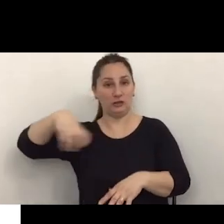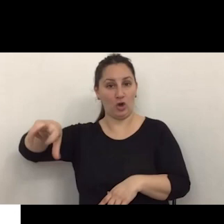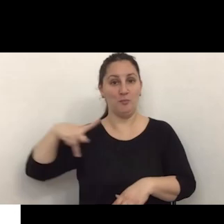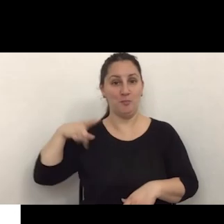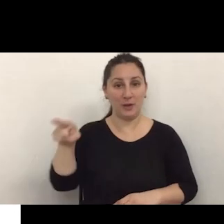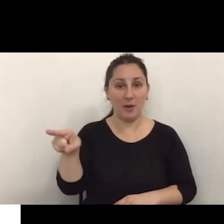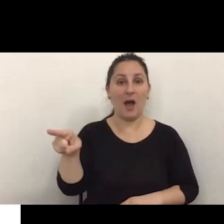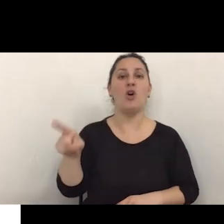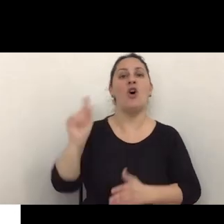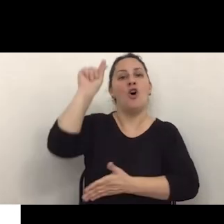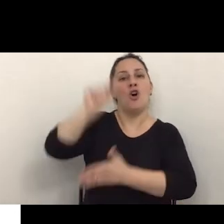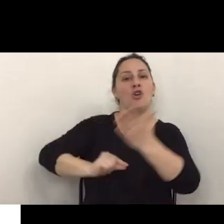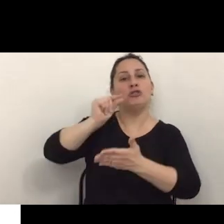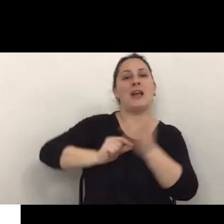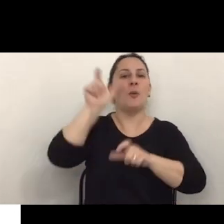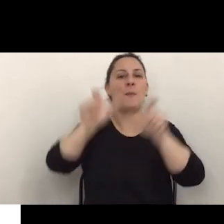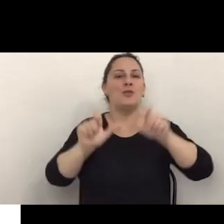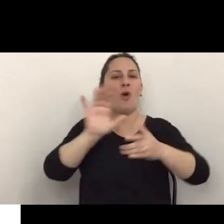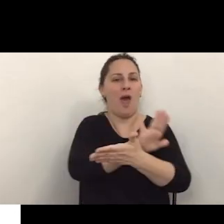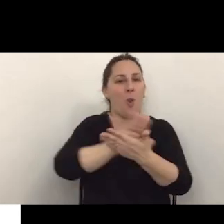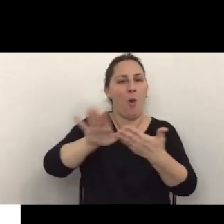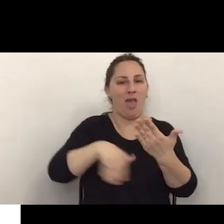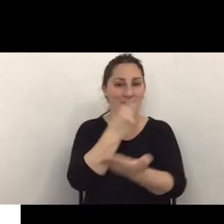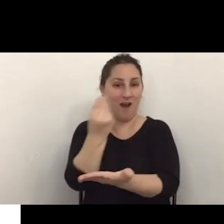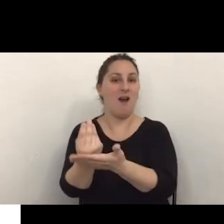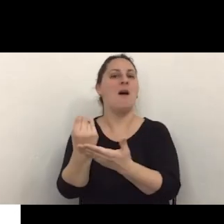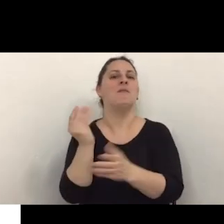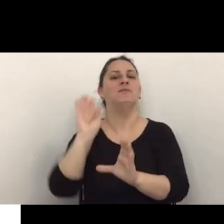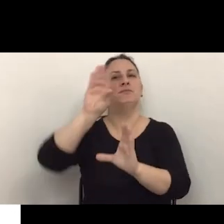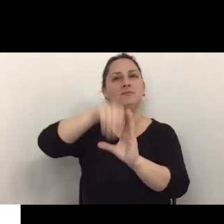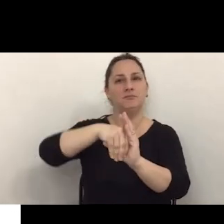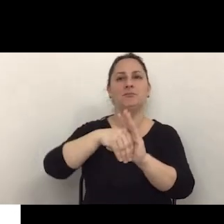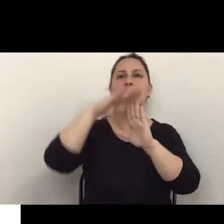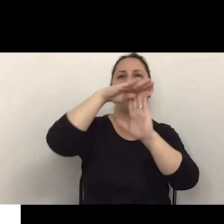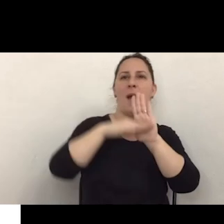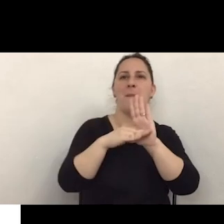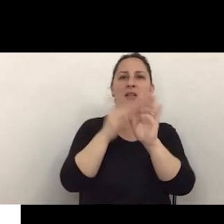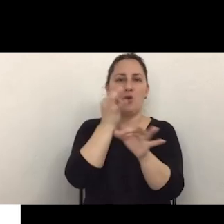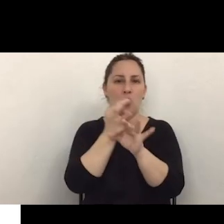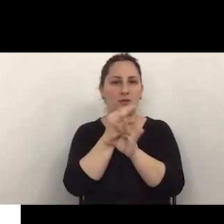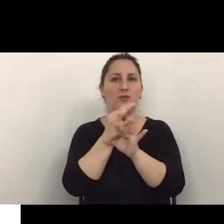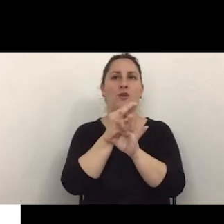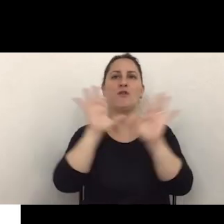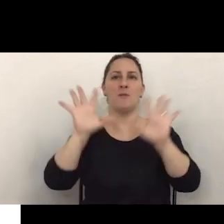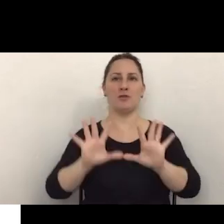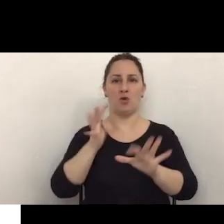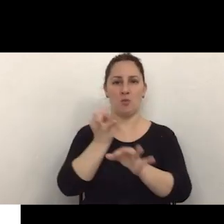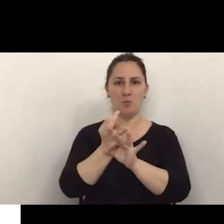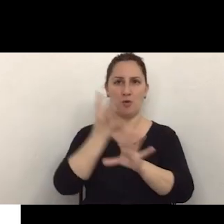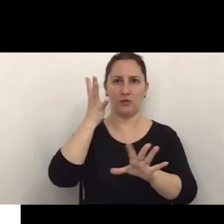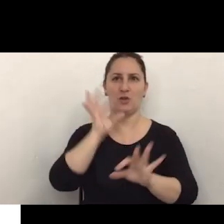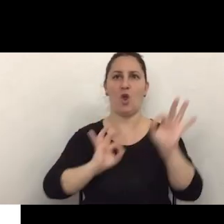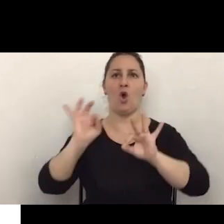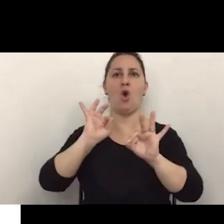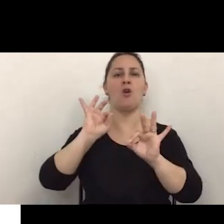que contratan nuevos empleados que hubieran participado en programas educativos, de formación profesional o